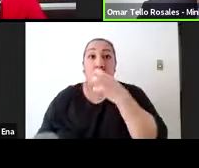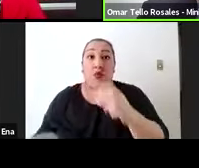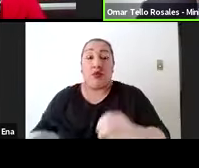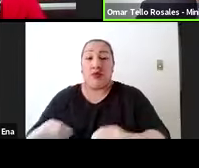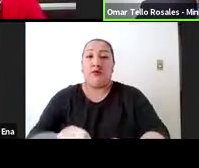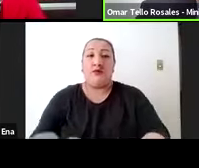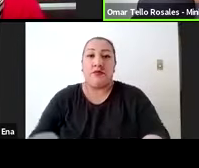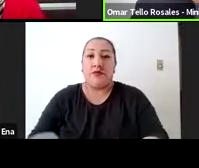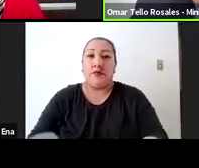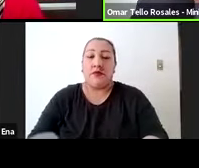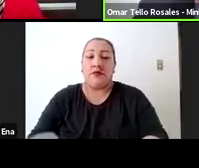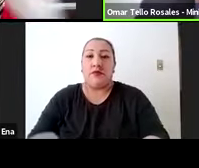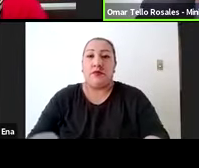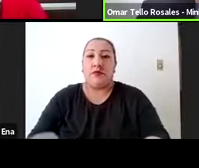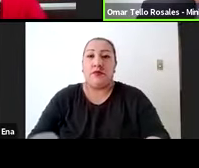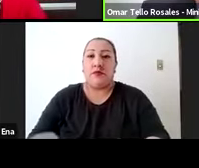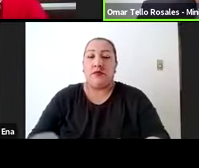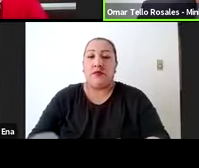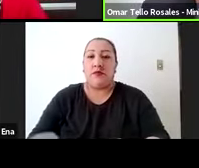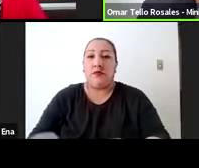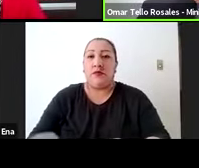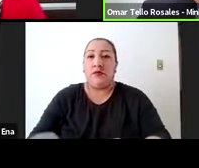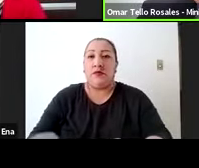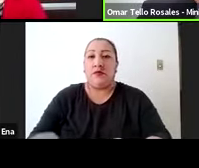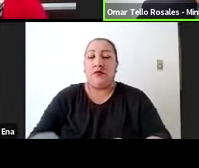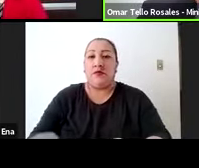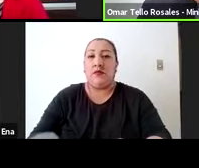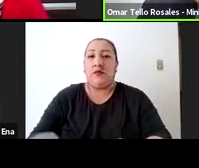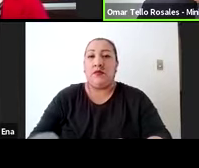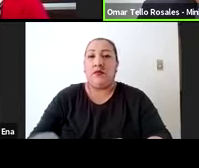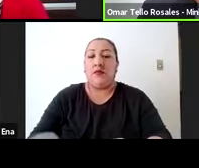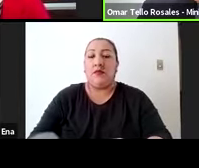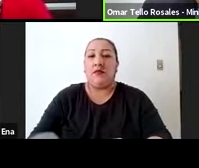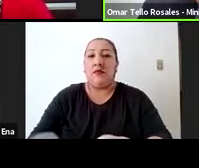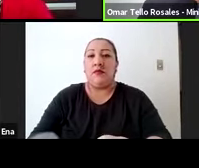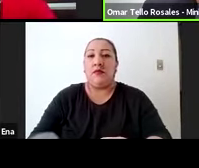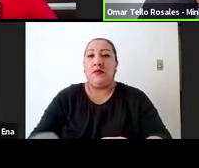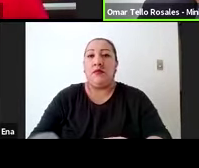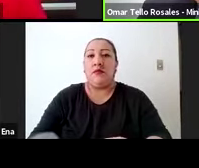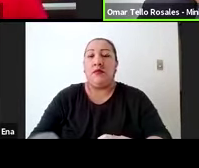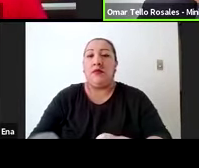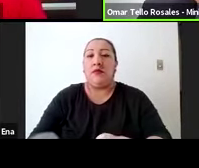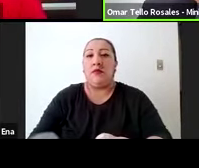posibilitó que nosotros efectuáramos la intervención. Ahora bien, de estas